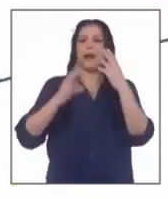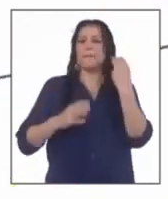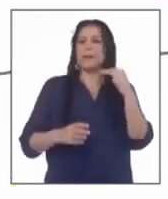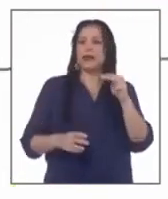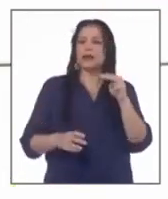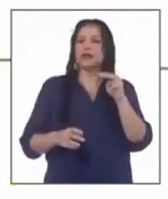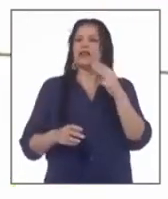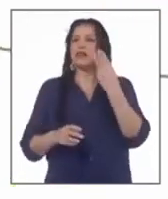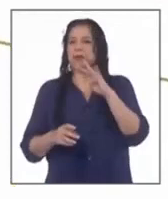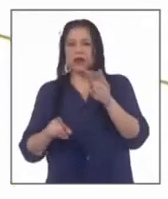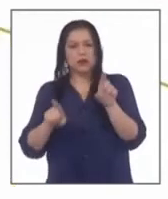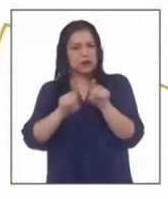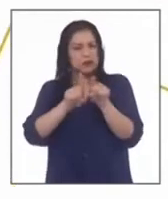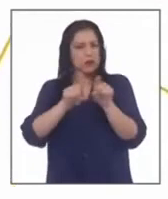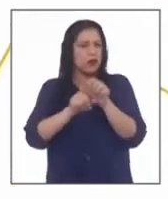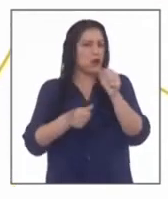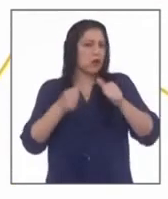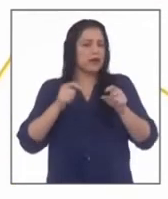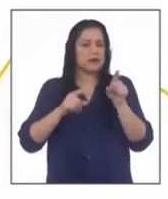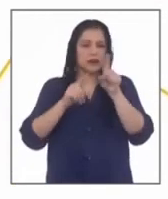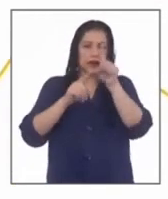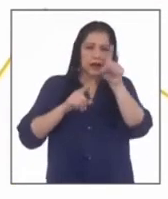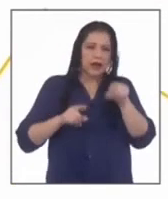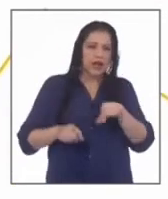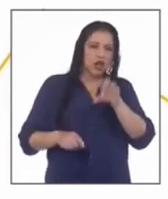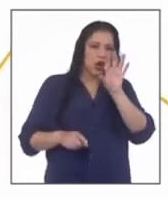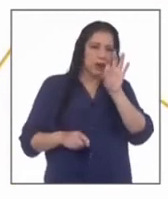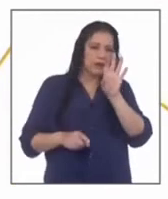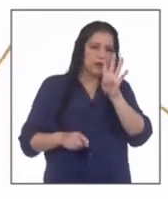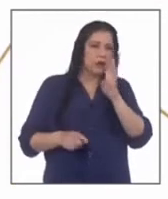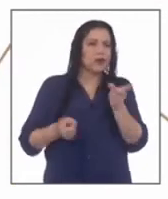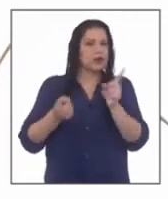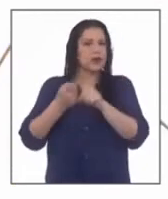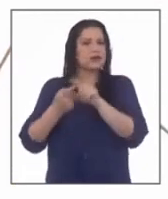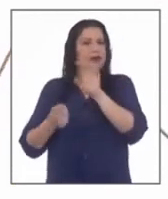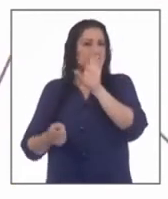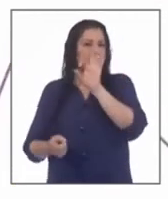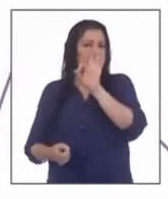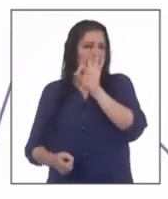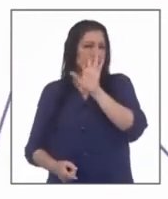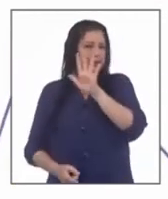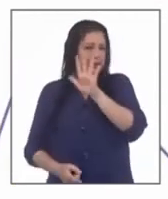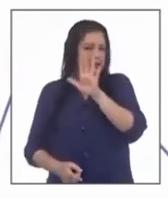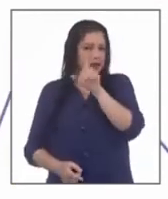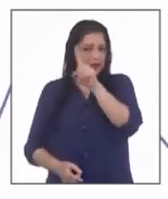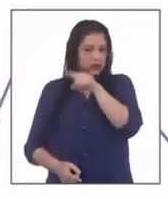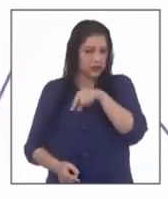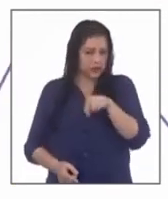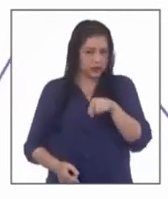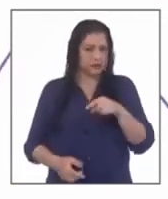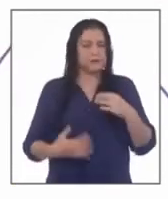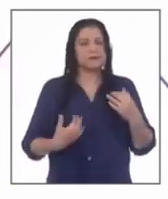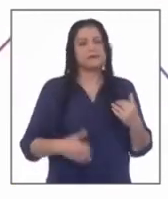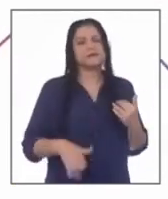y miércoles es igual al intervalo cerrado desde 94 hasta 95.